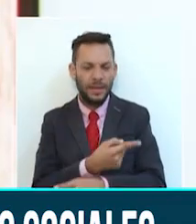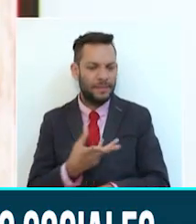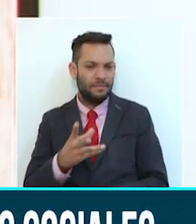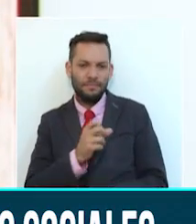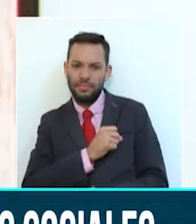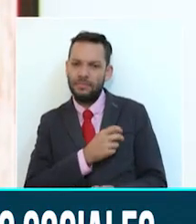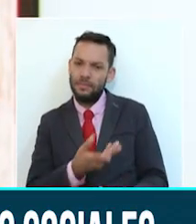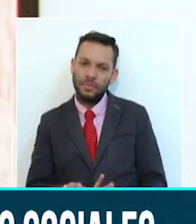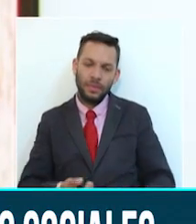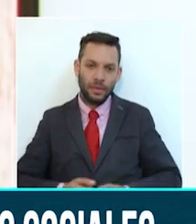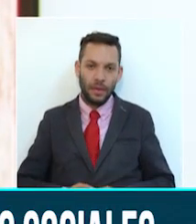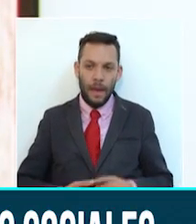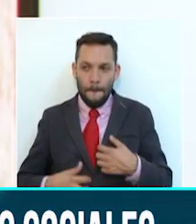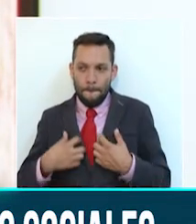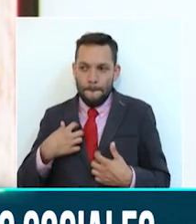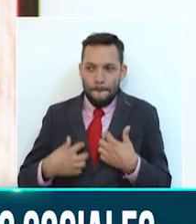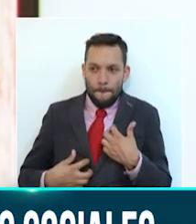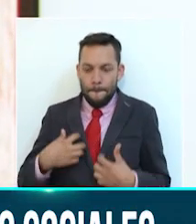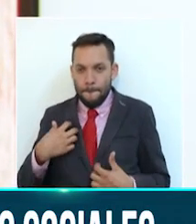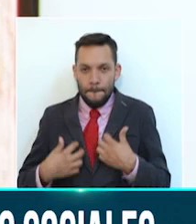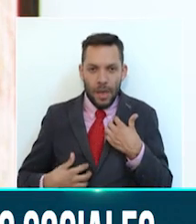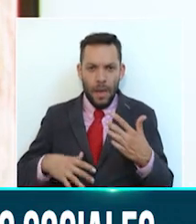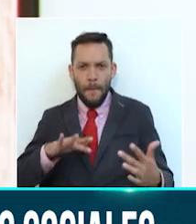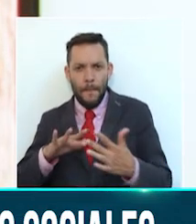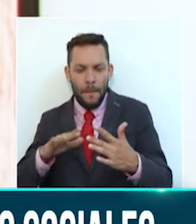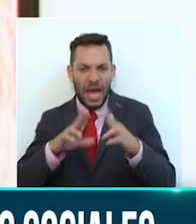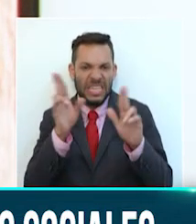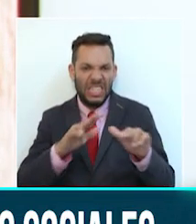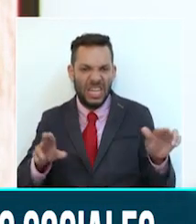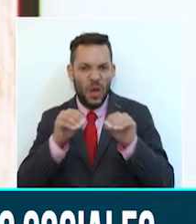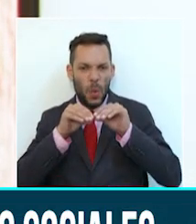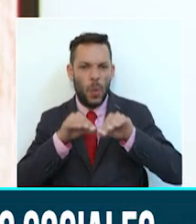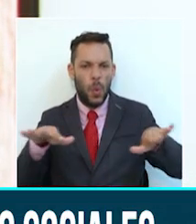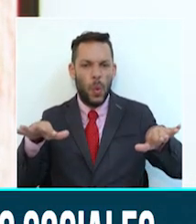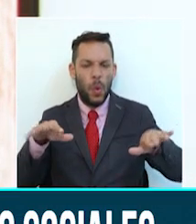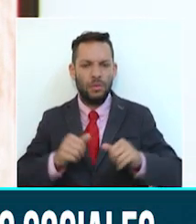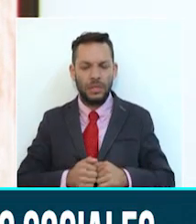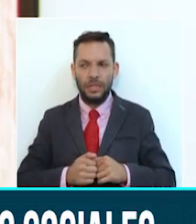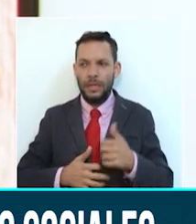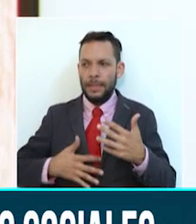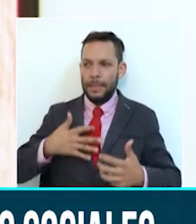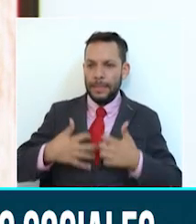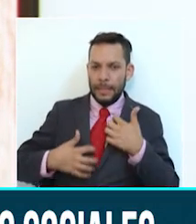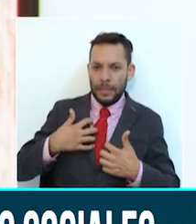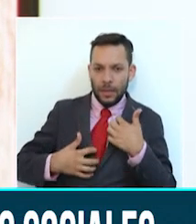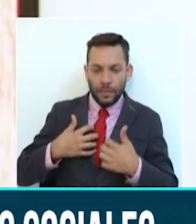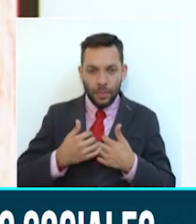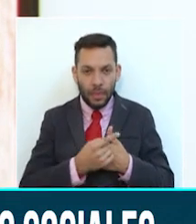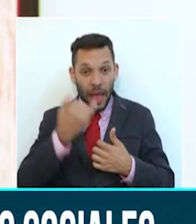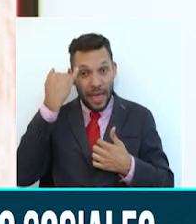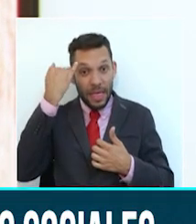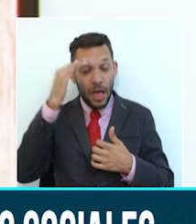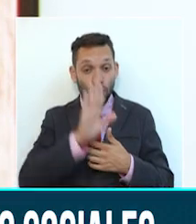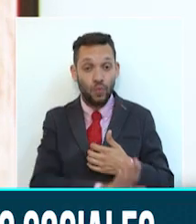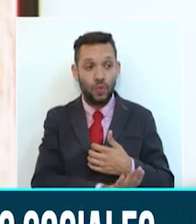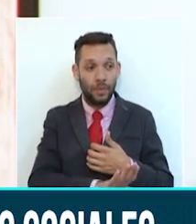es solamente el pánico de las redes sociales, sino la proliferación de los fake news. Hay una cierta tendencia de personas